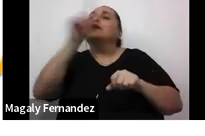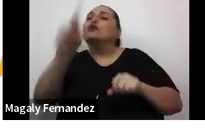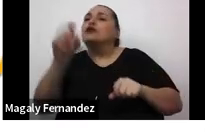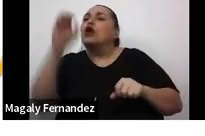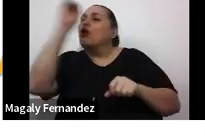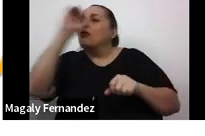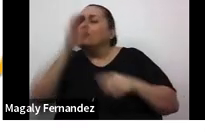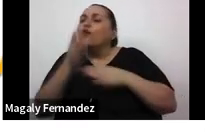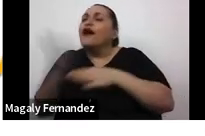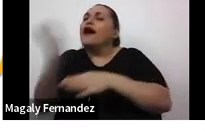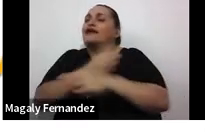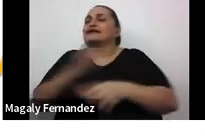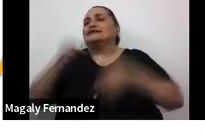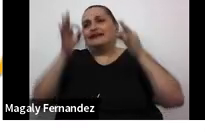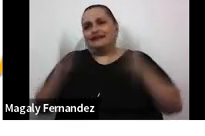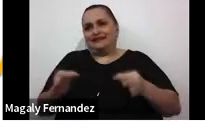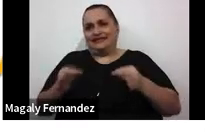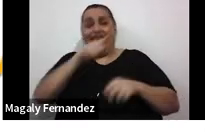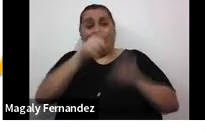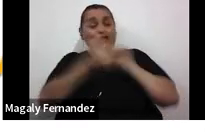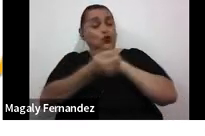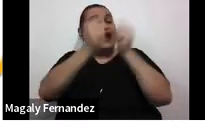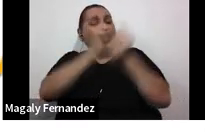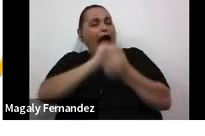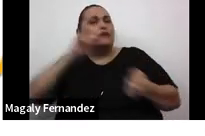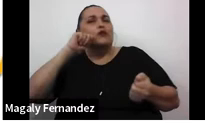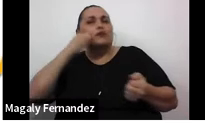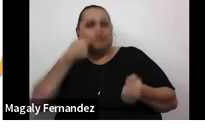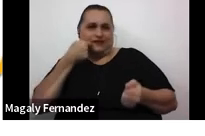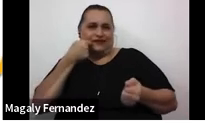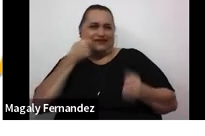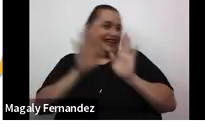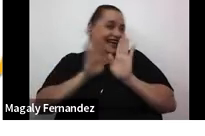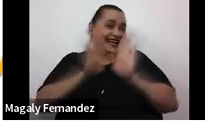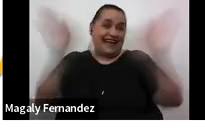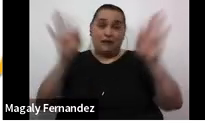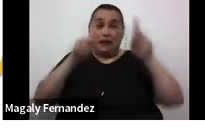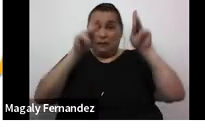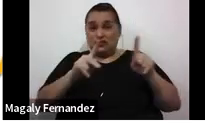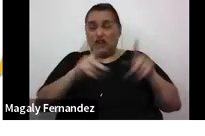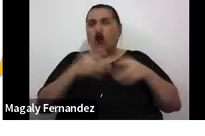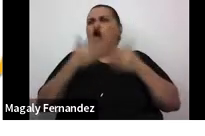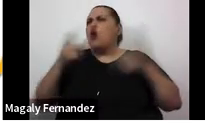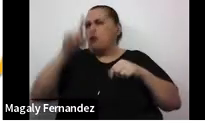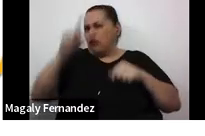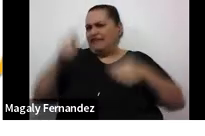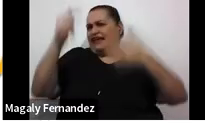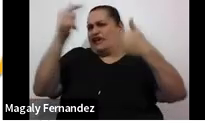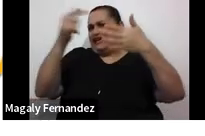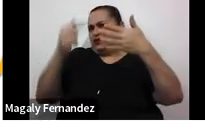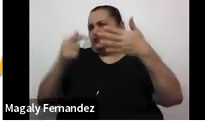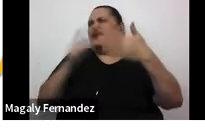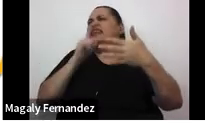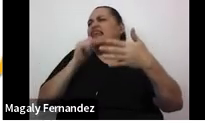tomar decisiones y esto es un cambio en el paradigma porque por lo general quienes han dicho cómo es que debe ser ha sido el médico